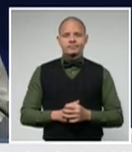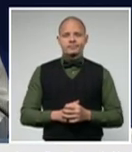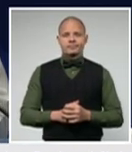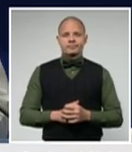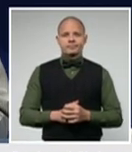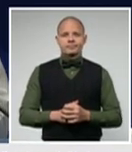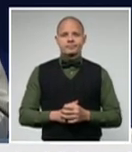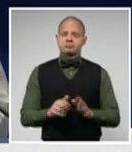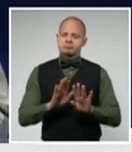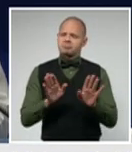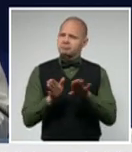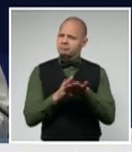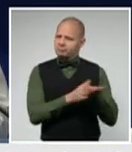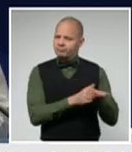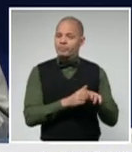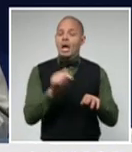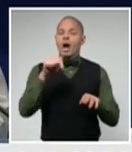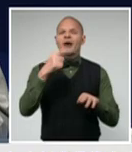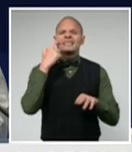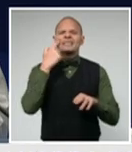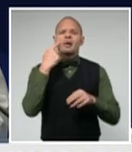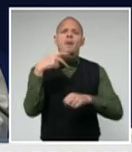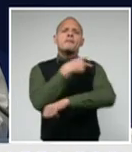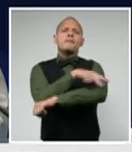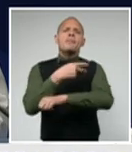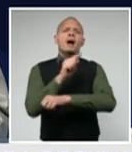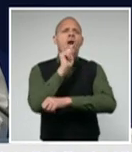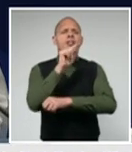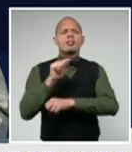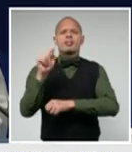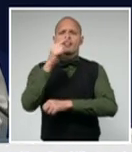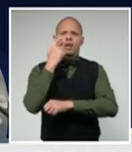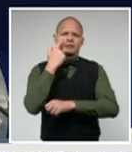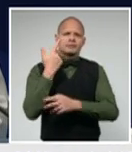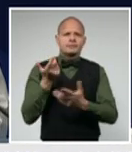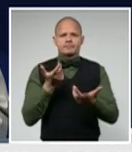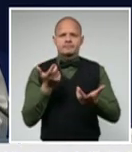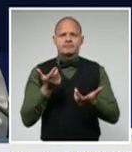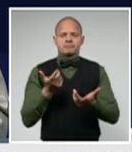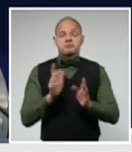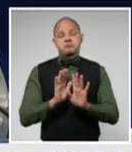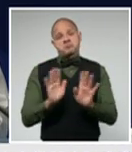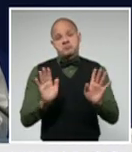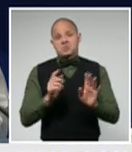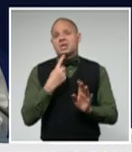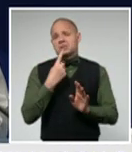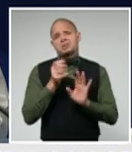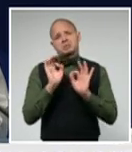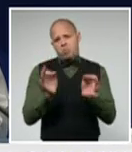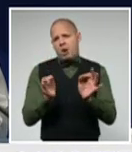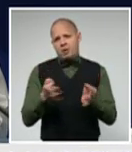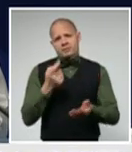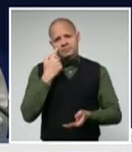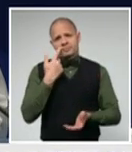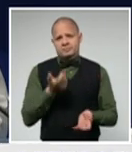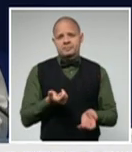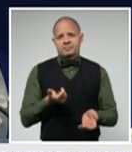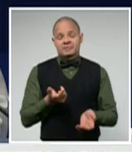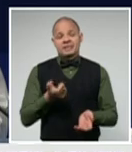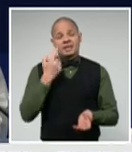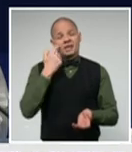El mundo, como siempre decimos, con algunas manifestaciones de que no se logra el